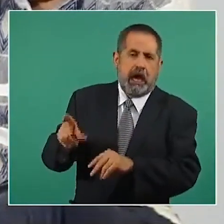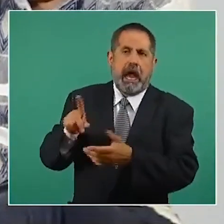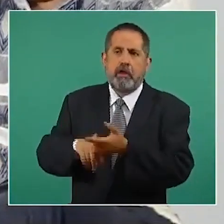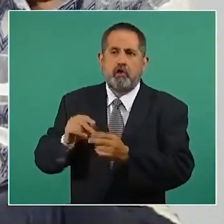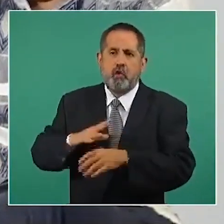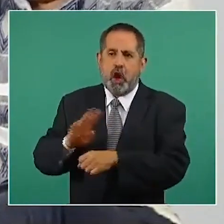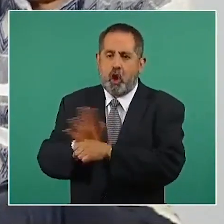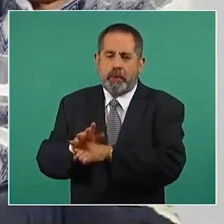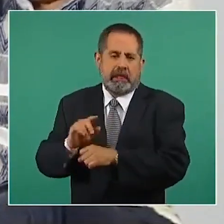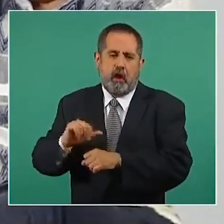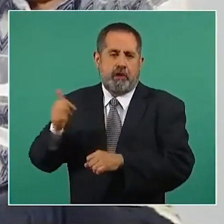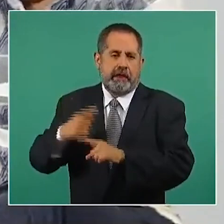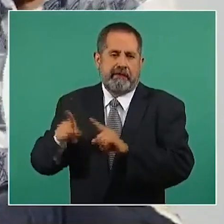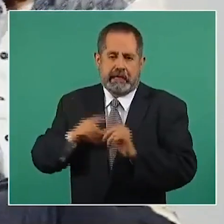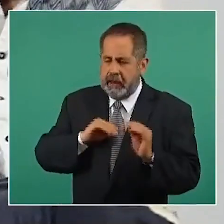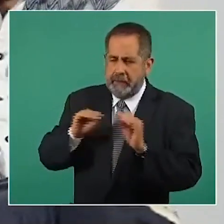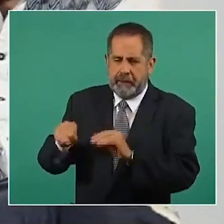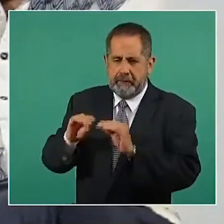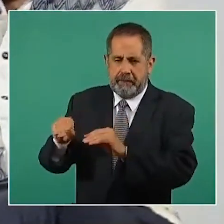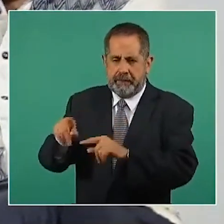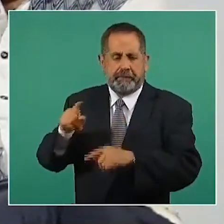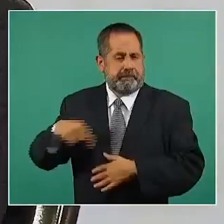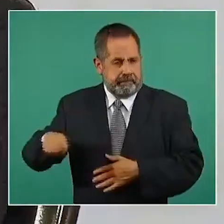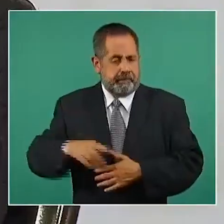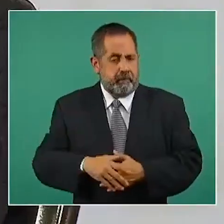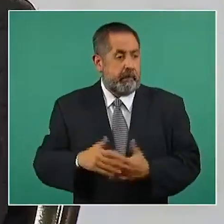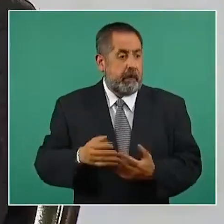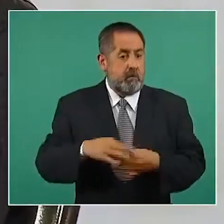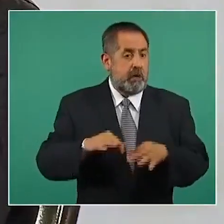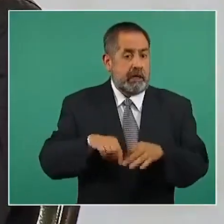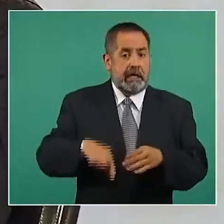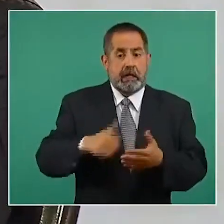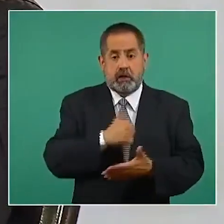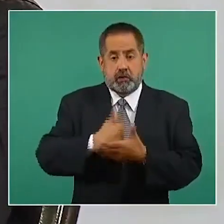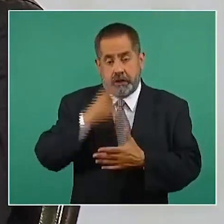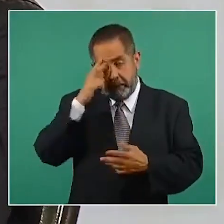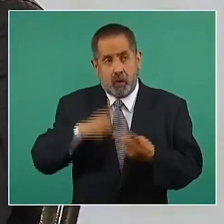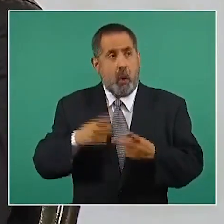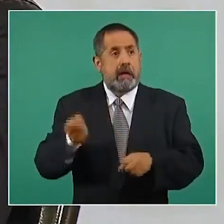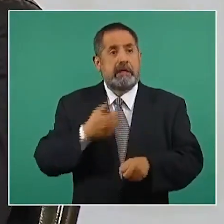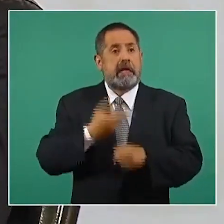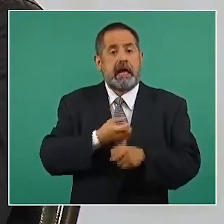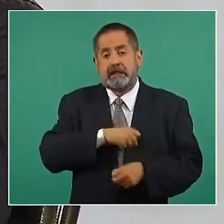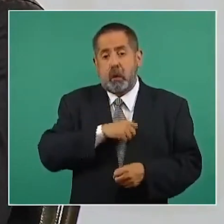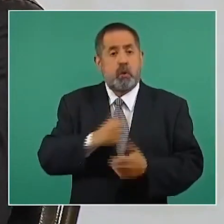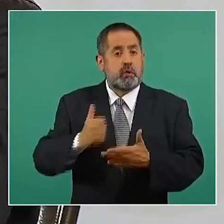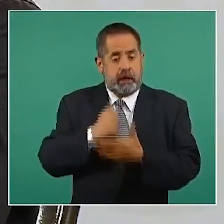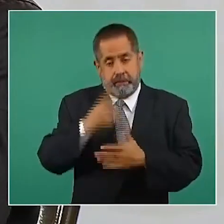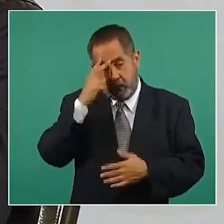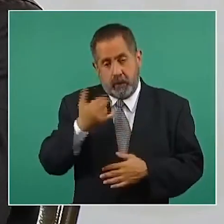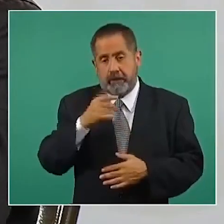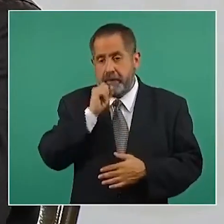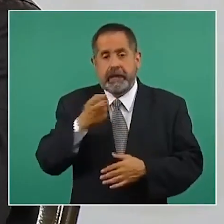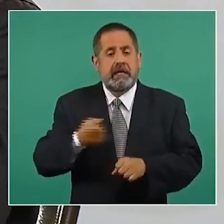importante por su interacción con los sistemas de salud de la Ciudad de México, la Secretaría de Salud de Ciudad de México y